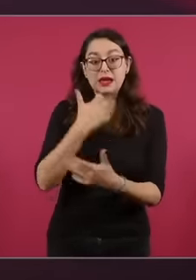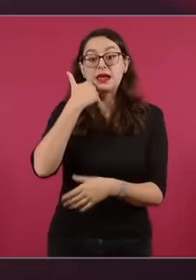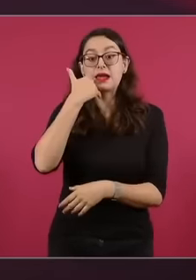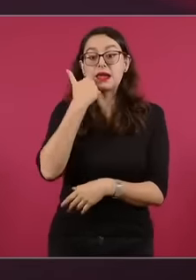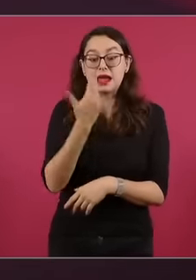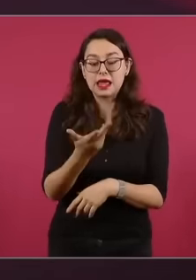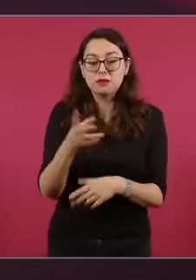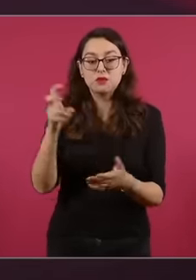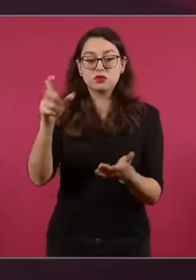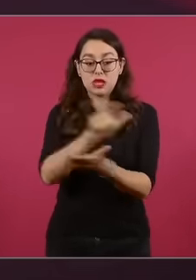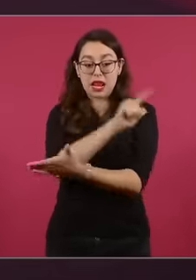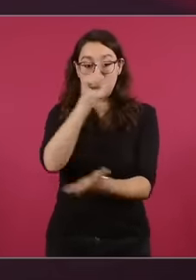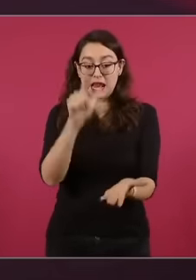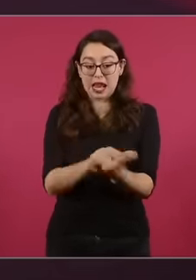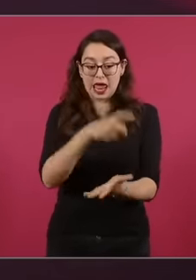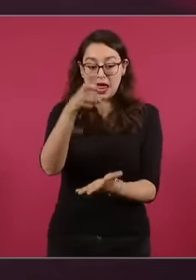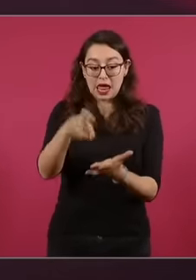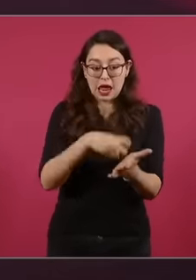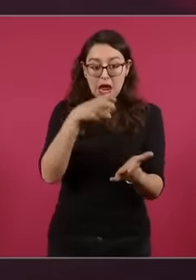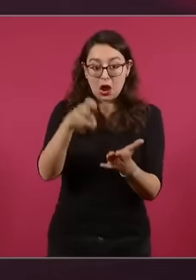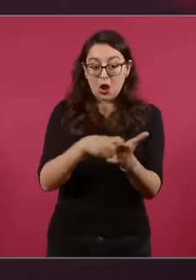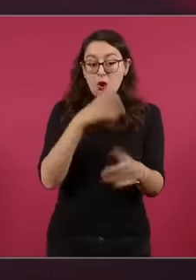tardaban muchísimo en resolverse,